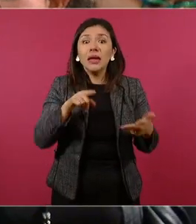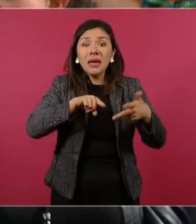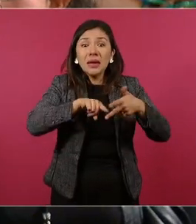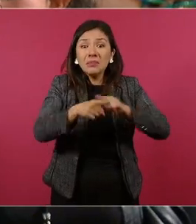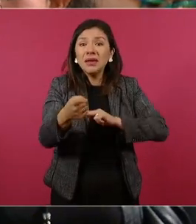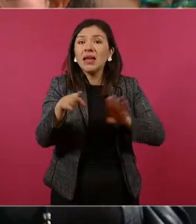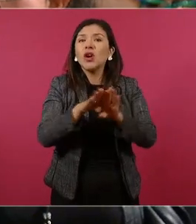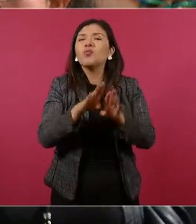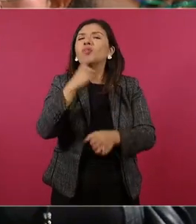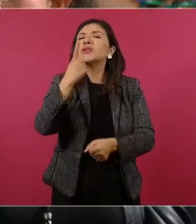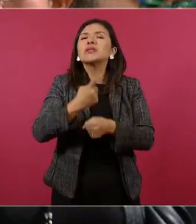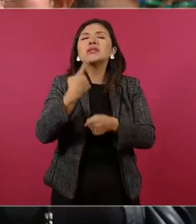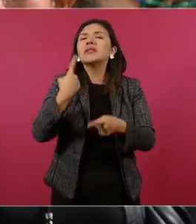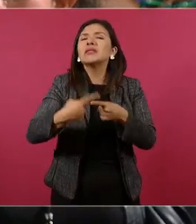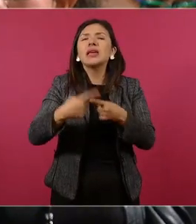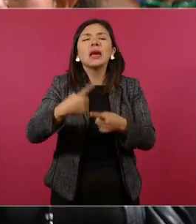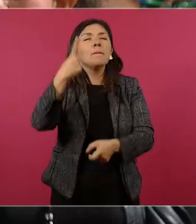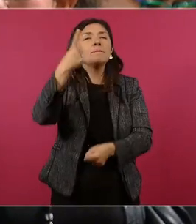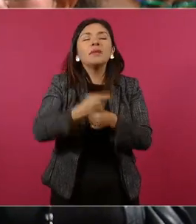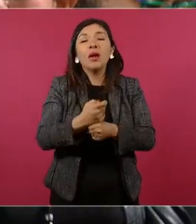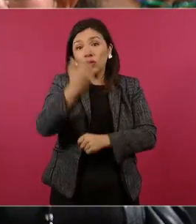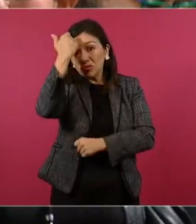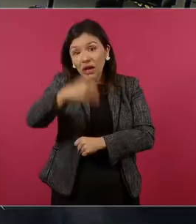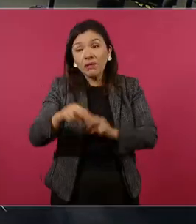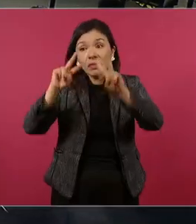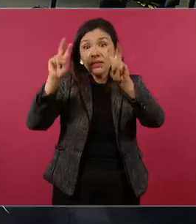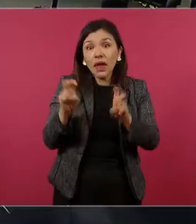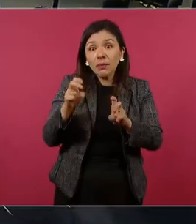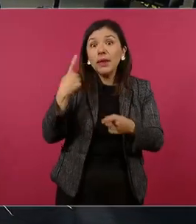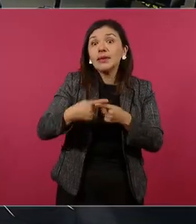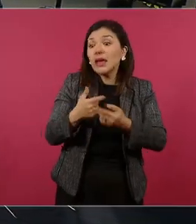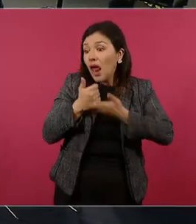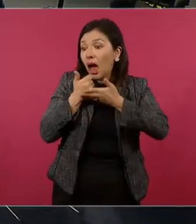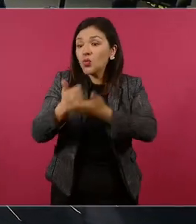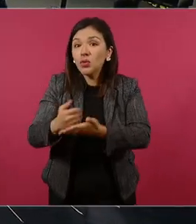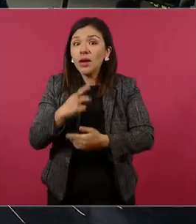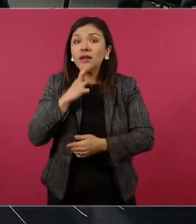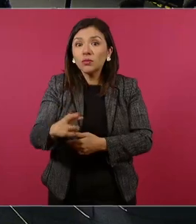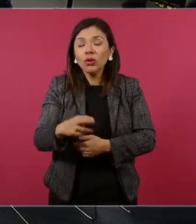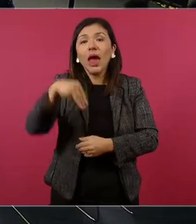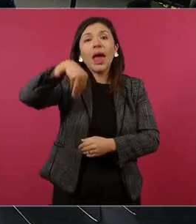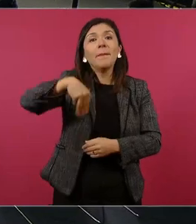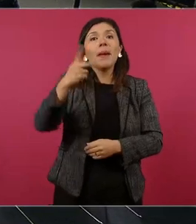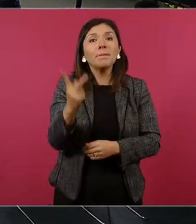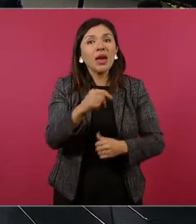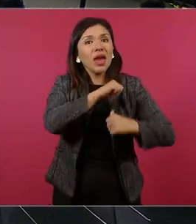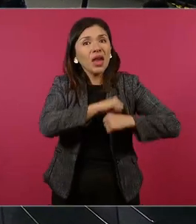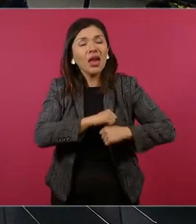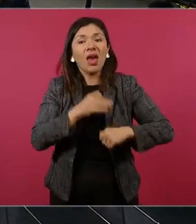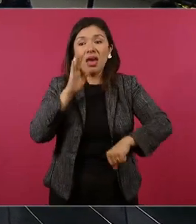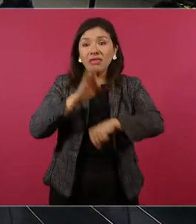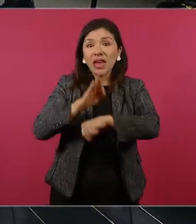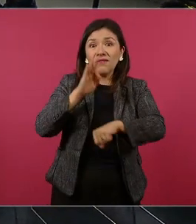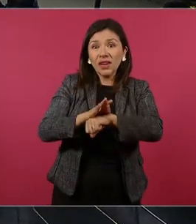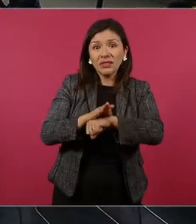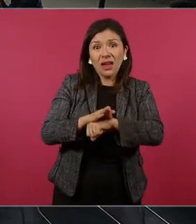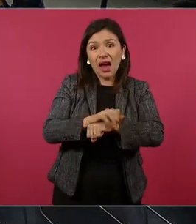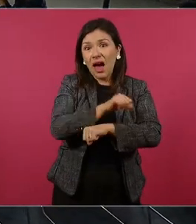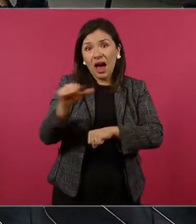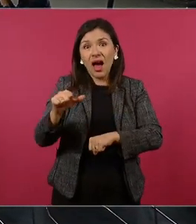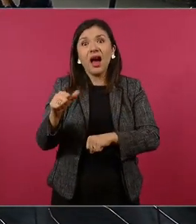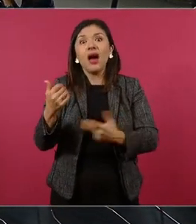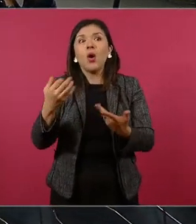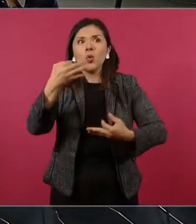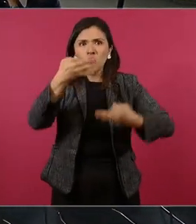que toman primero el tema de los primeros respondientes los ministerios públicos Los Defensores de oficio